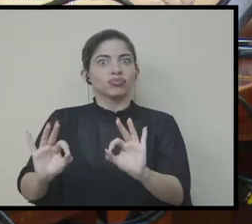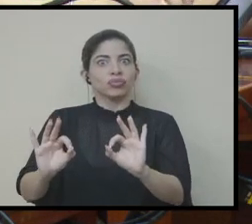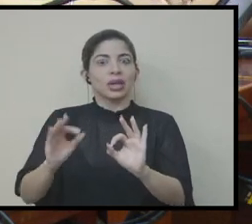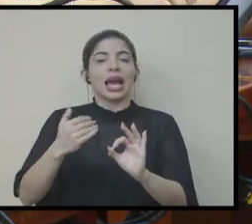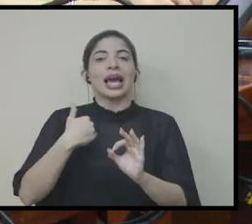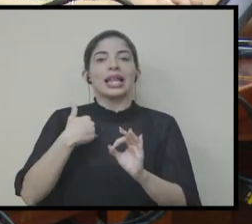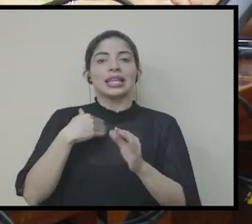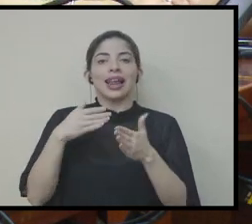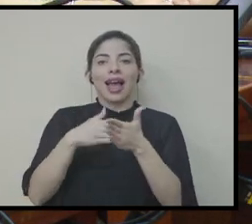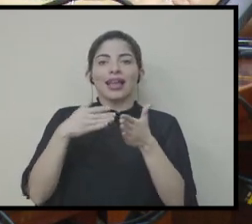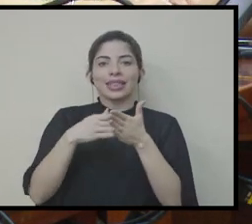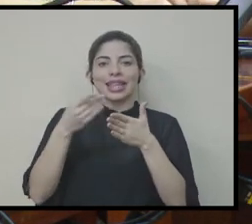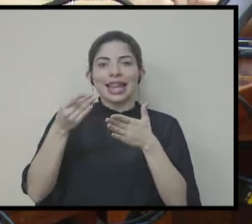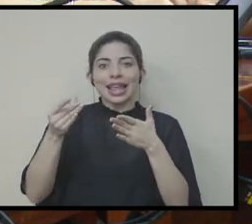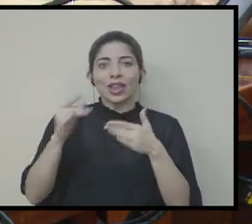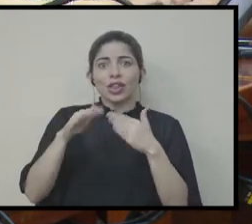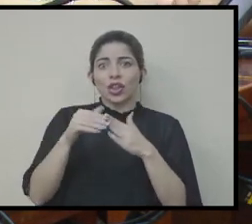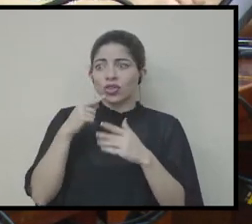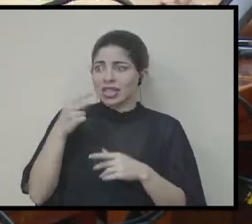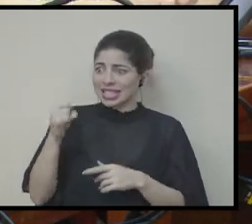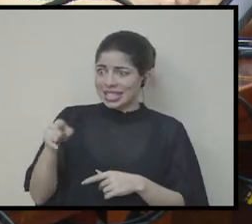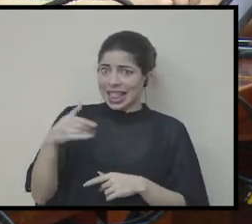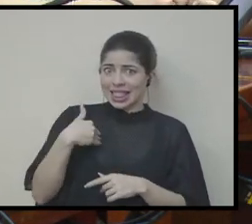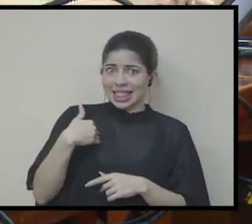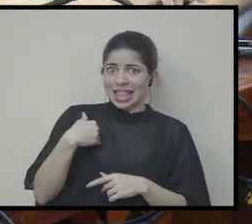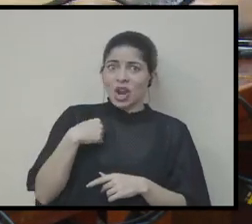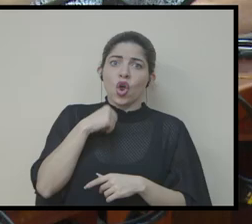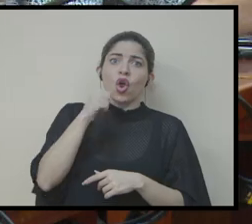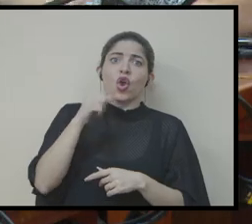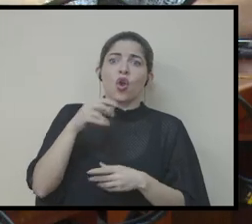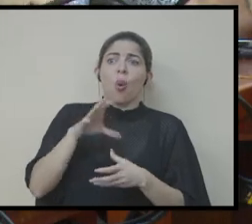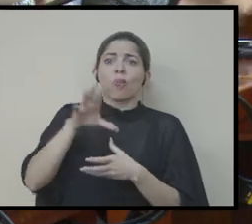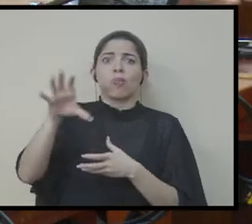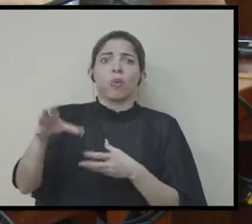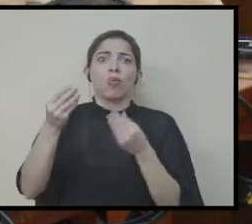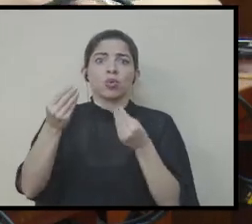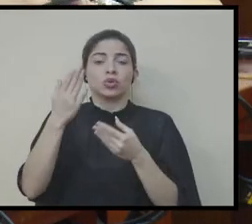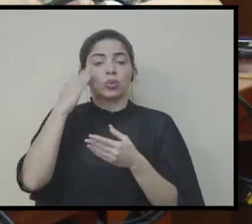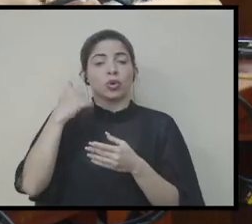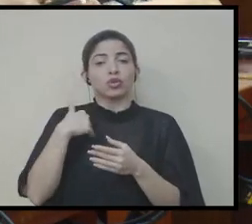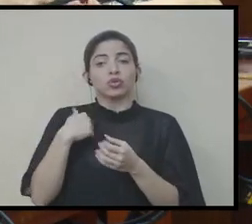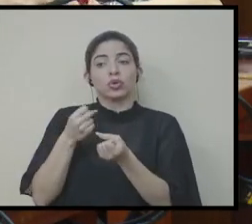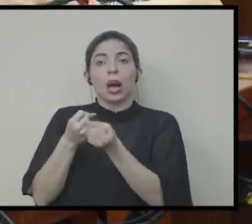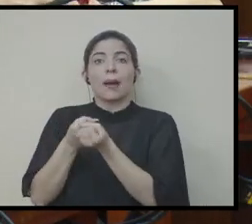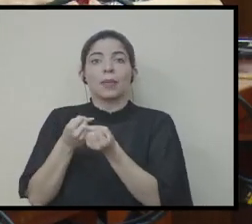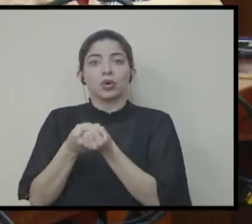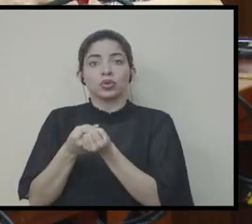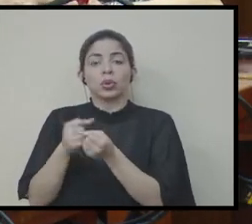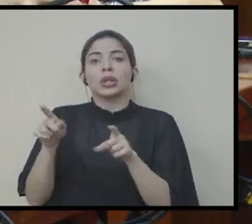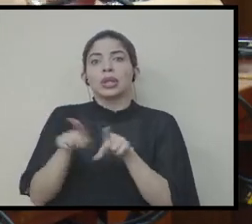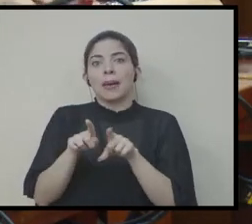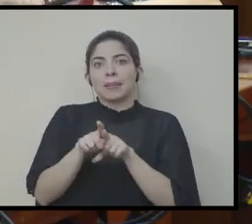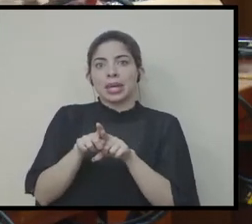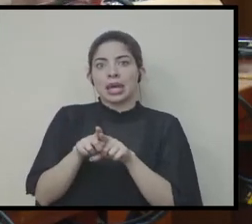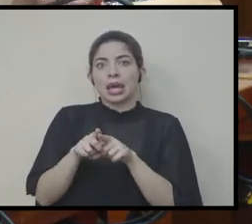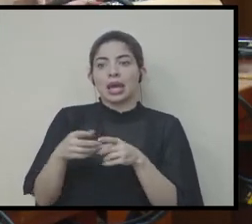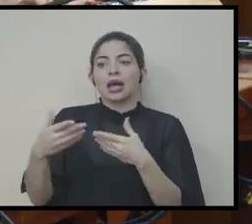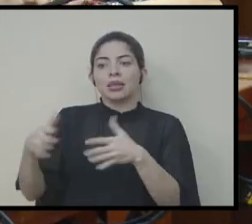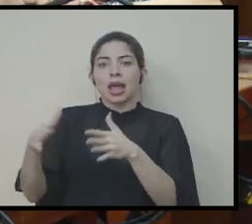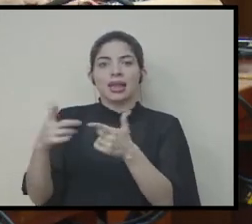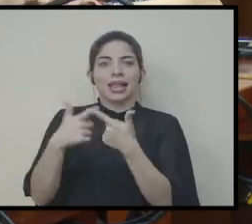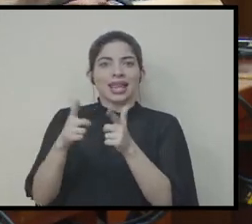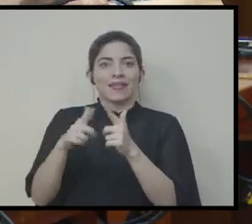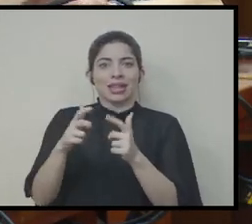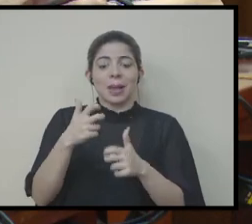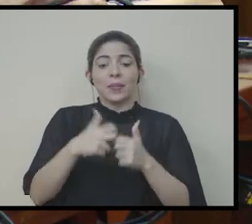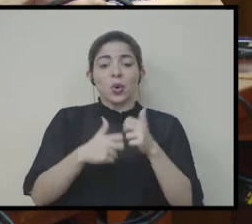tiene antifluidos y todo. Entonces yo dije, si ella tiene esto, no le voy a meter tanto esto, porque mi manera de apoyarla a ella también es soltarla. Las